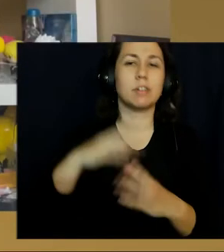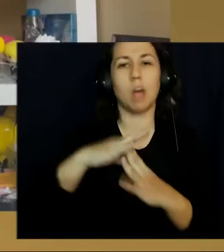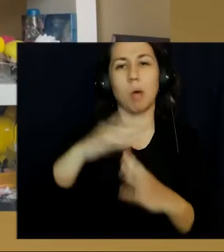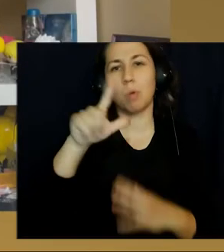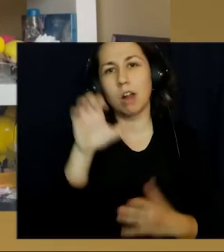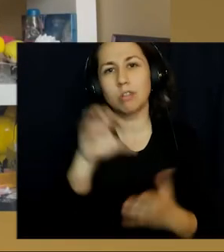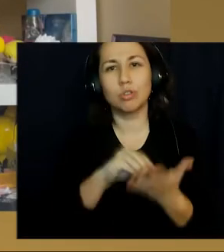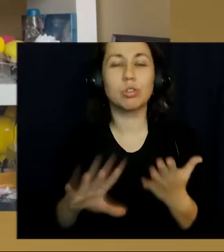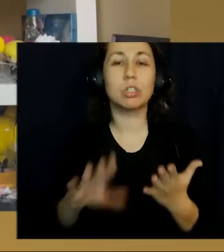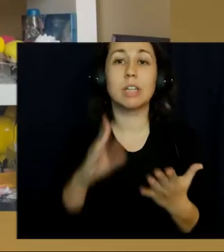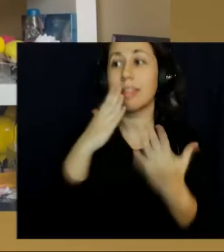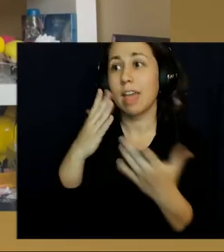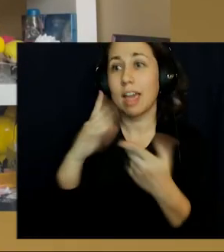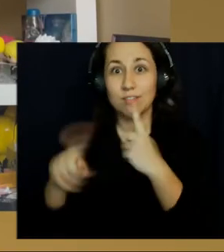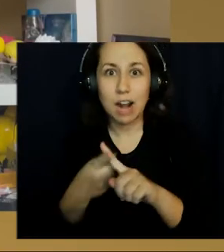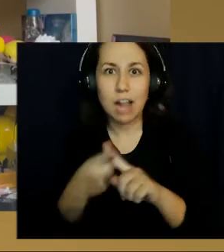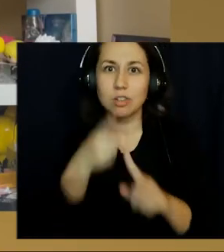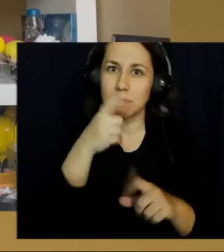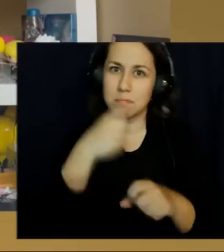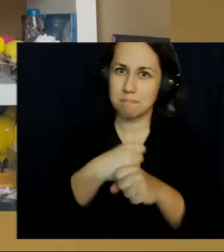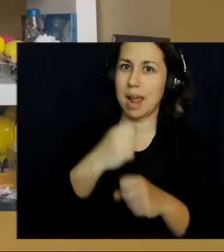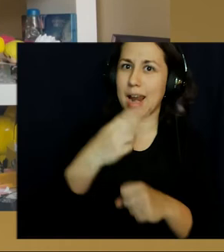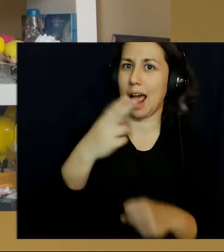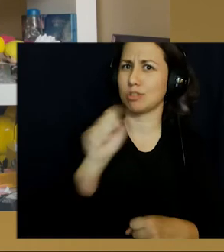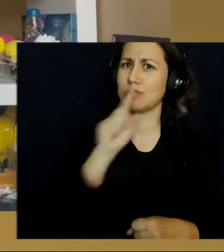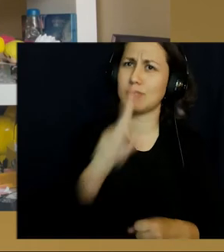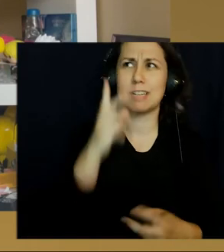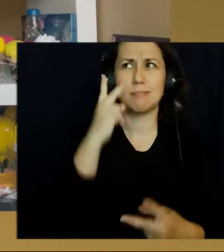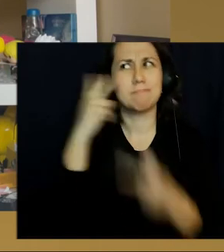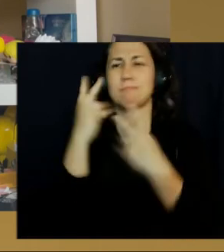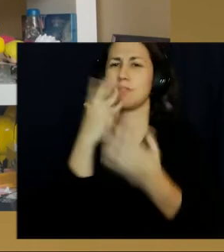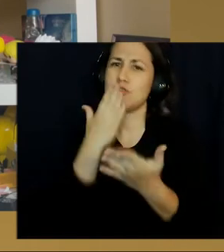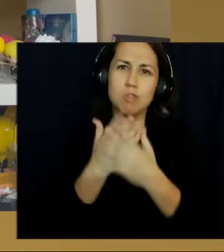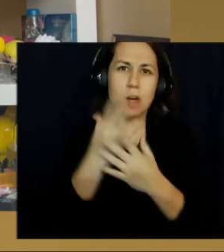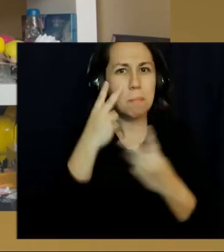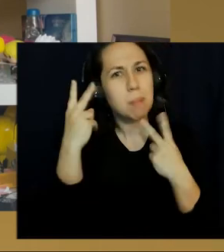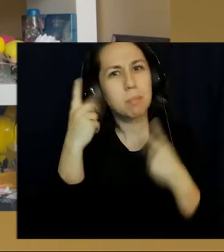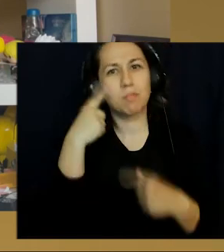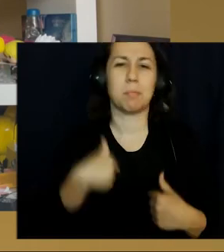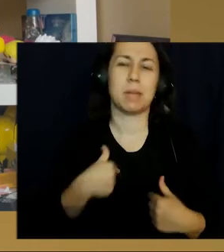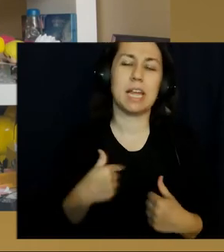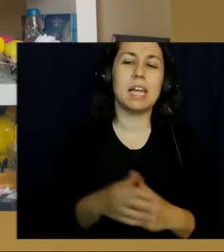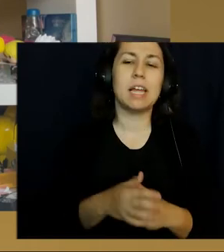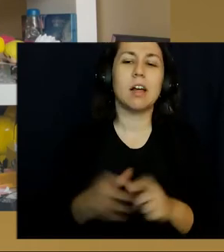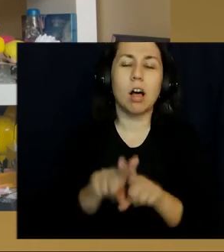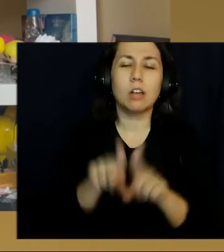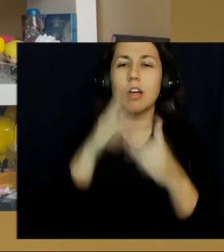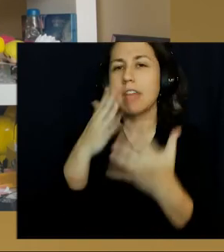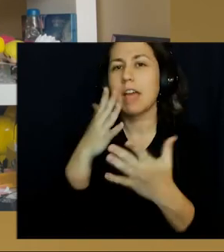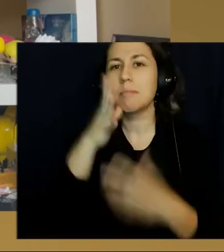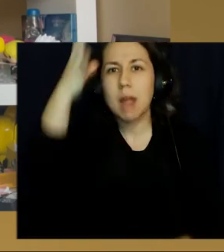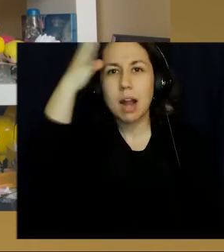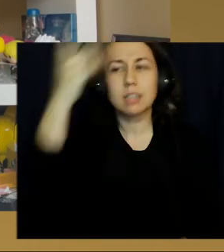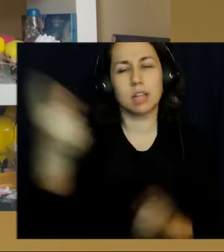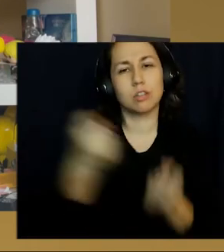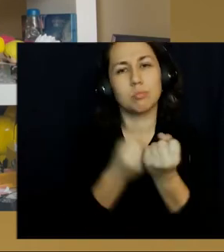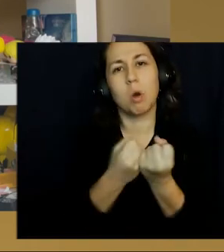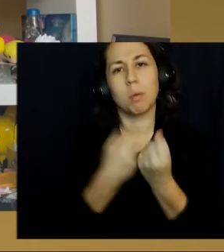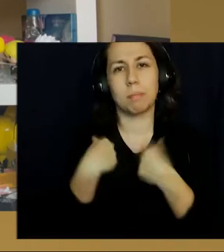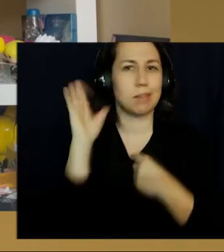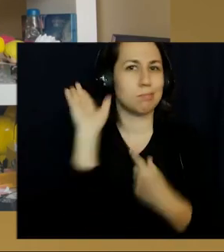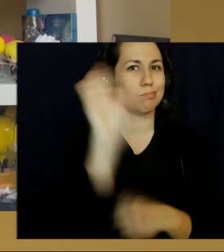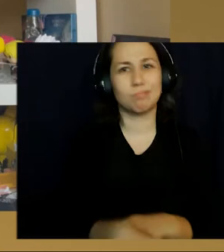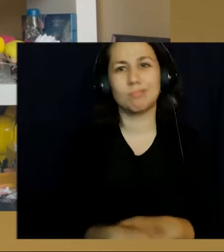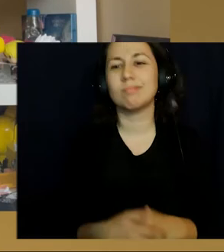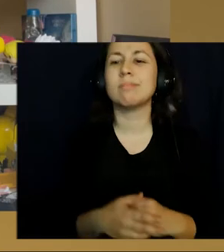Hola, me llamo Joel Martínez, soy parte de los 100 mejores. Gracias a mis amigos que hicieron la preparatoria algo memorable para mí. Gracias a mis padres por